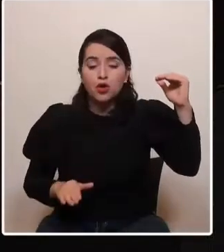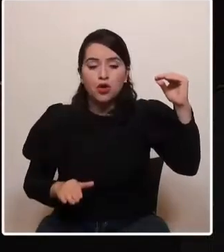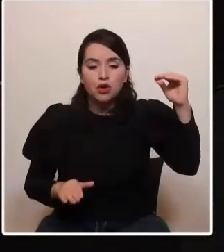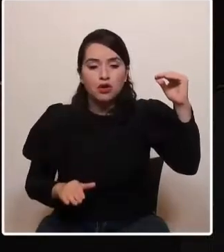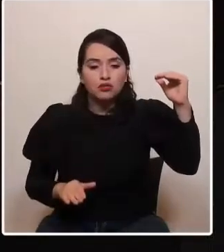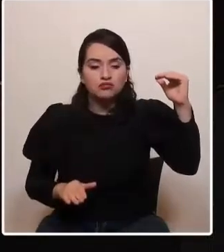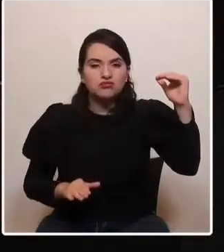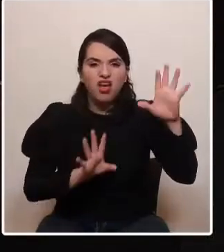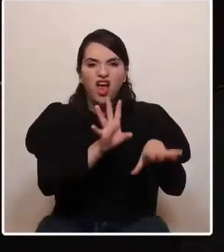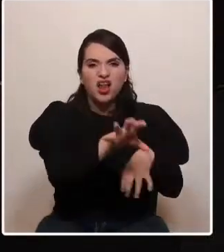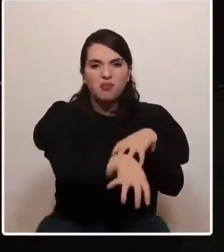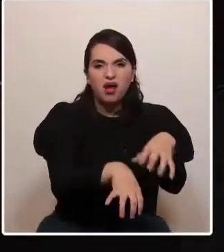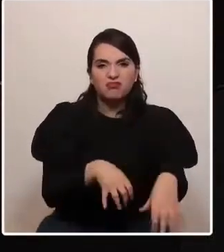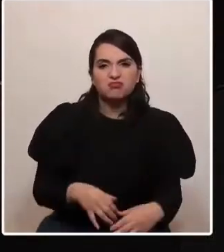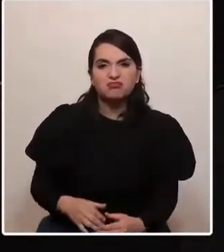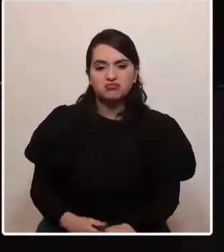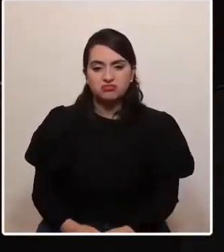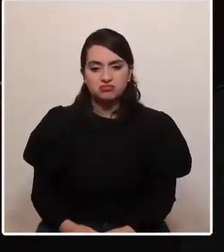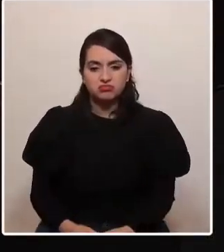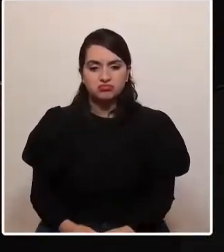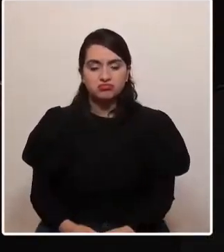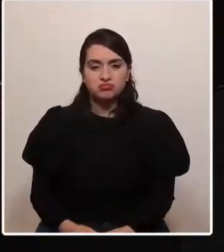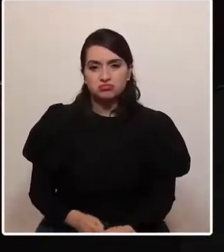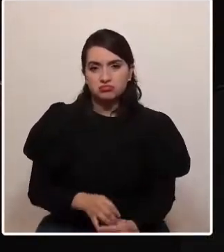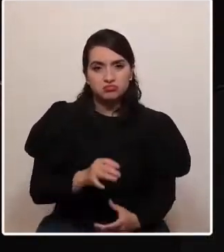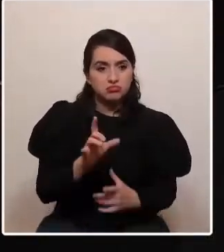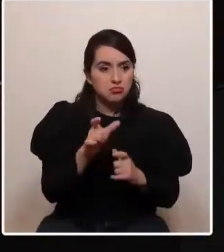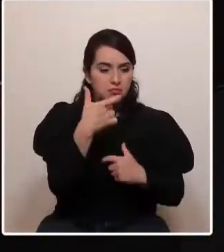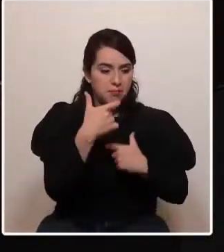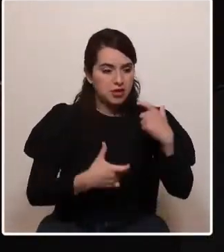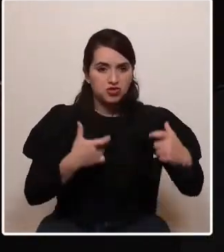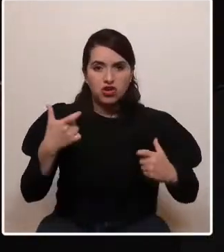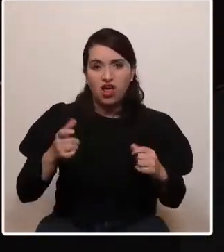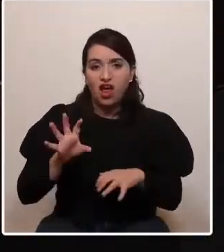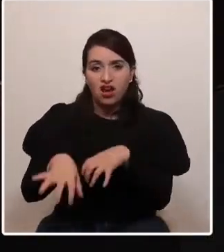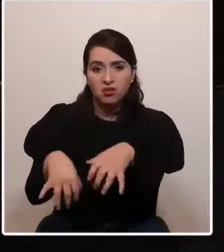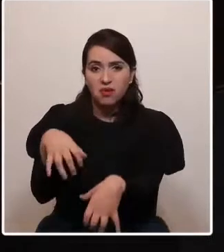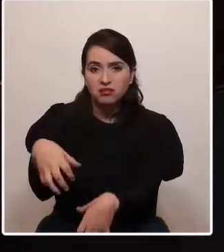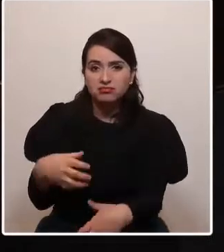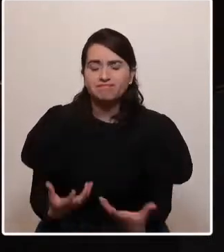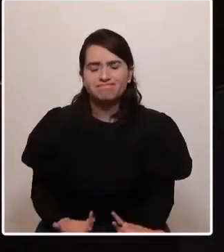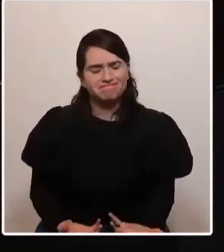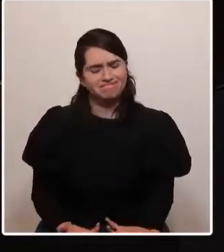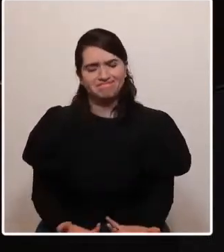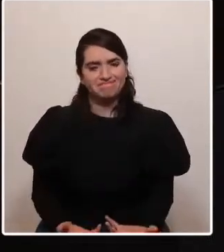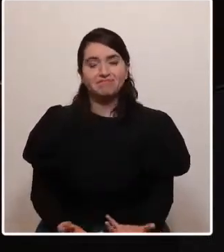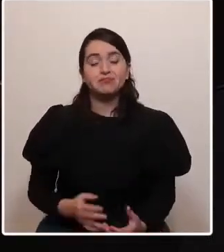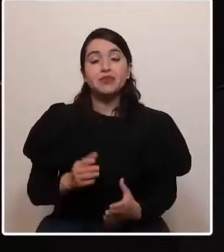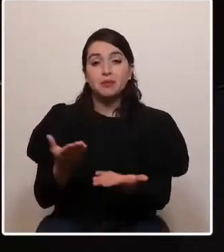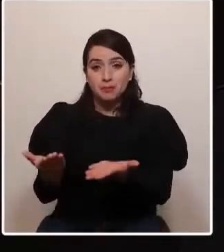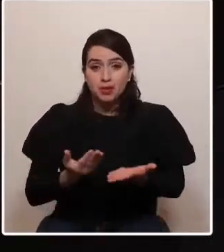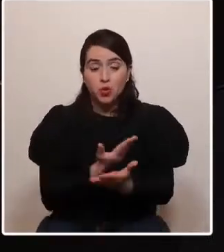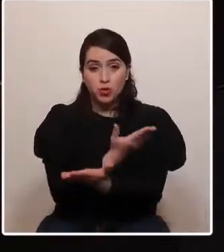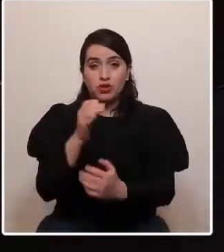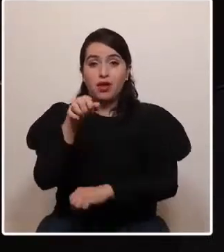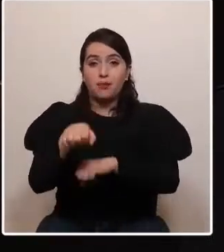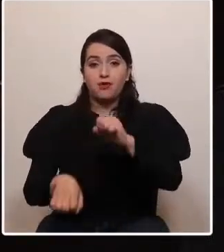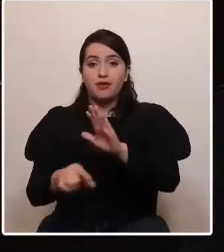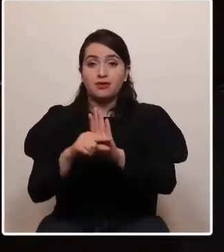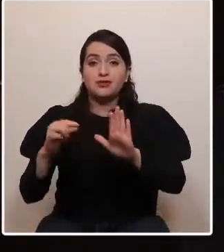fuese un animal, como auquenidos metamorfoseados. Así que invito a aprobar el inciso 3 y 4 del artículo